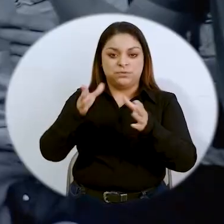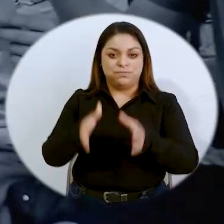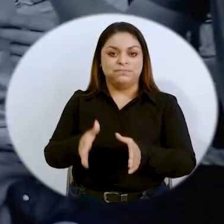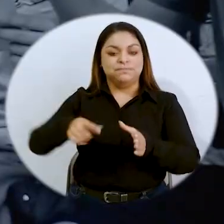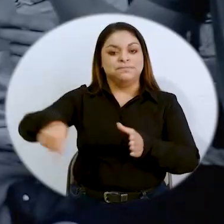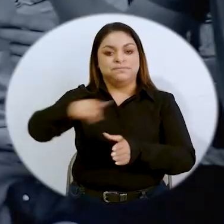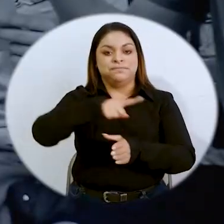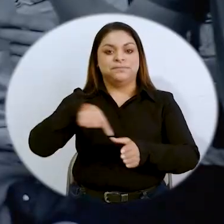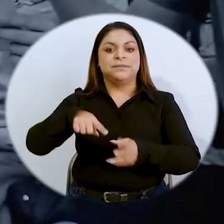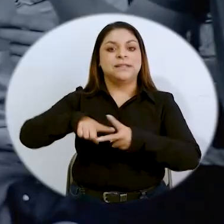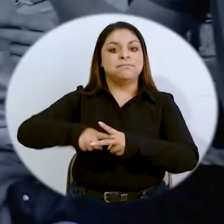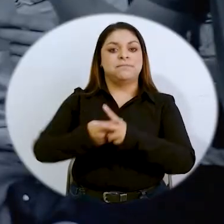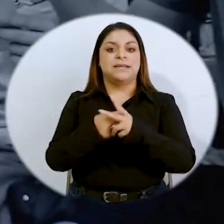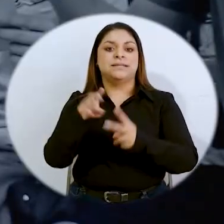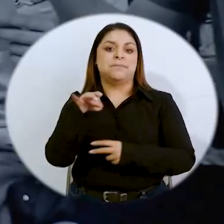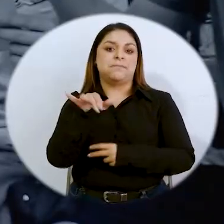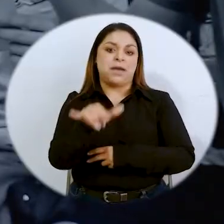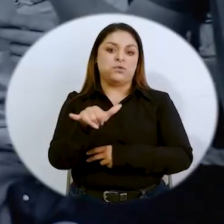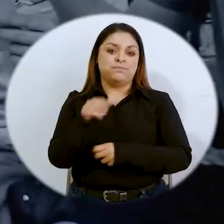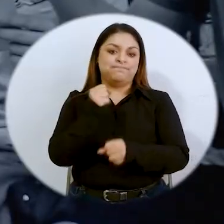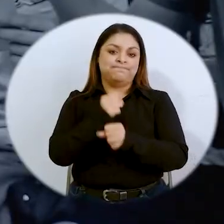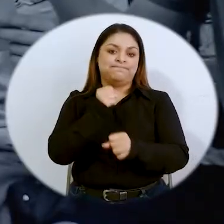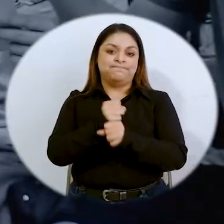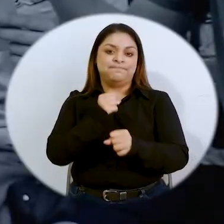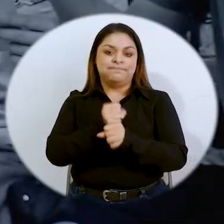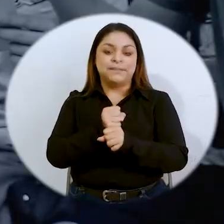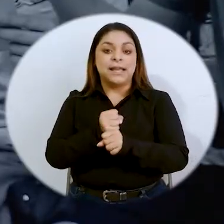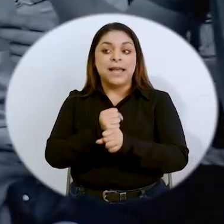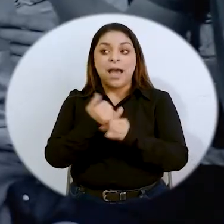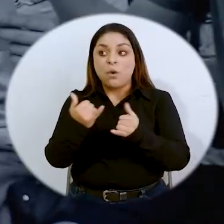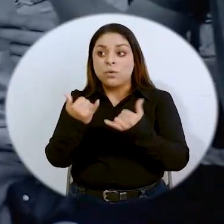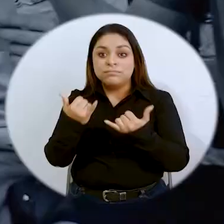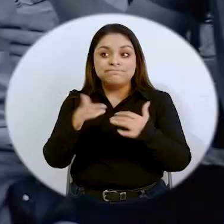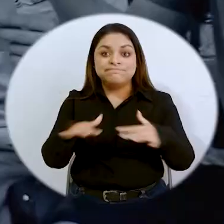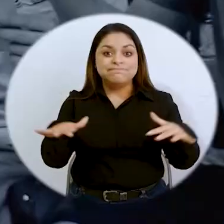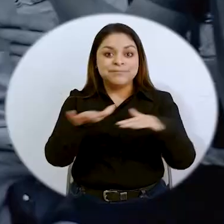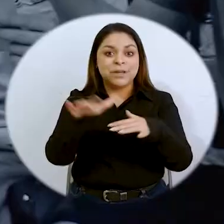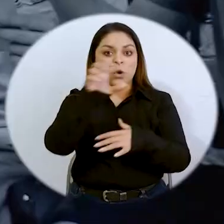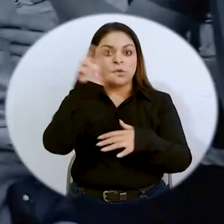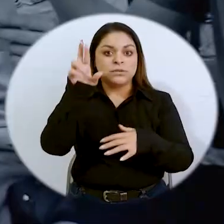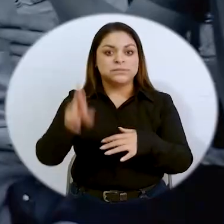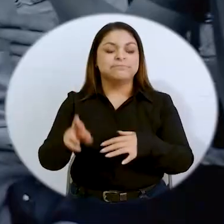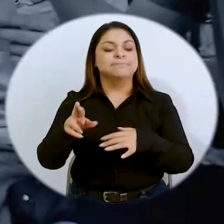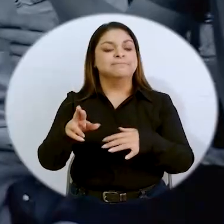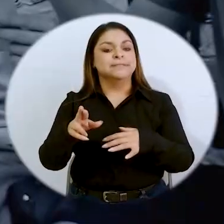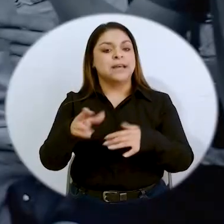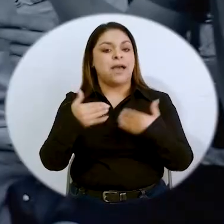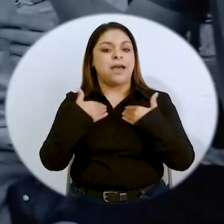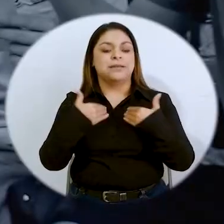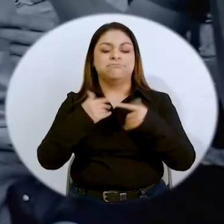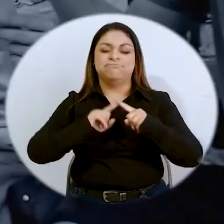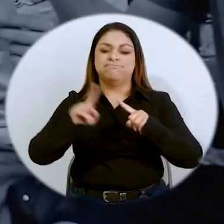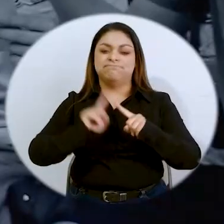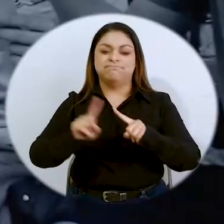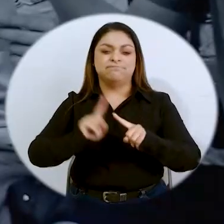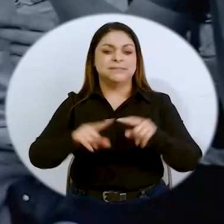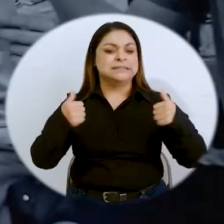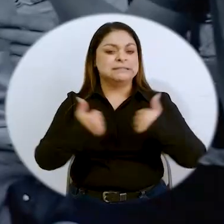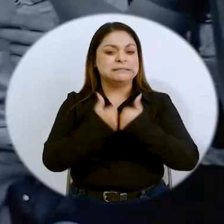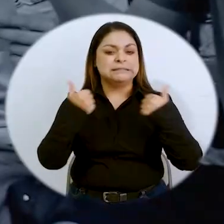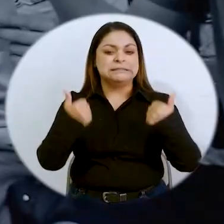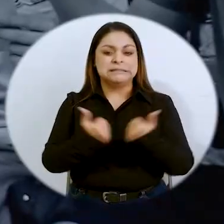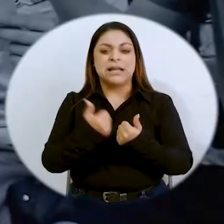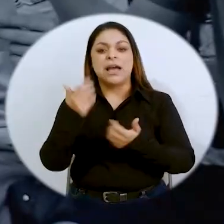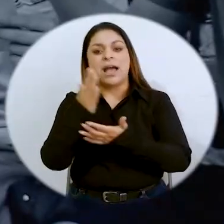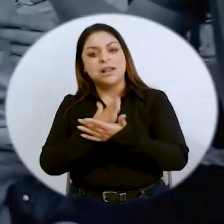su trabajo a partir de ese mes, y que encuentran a un país con una serie de retos que algunos